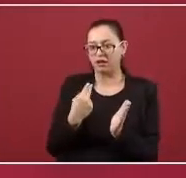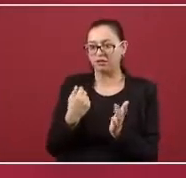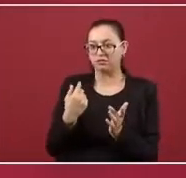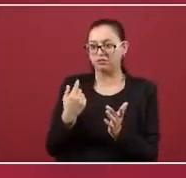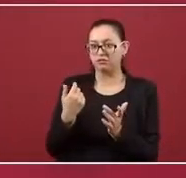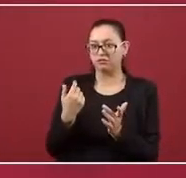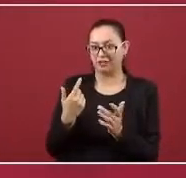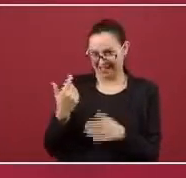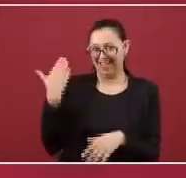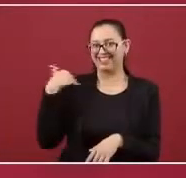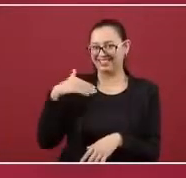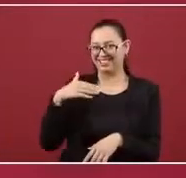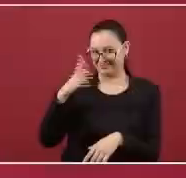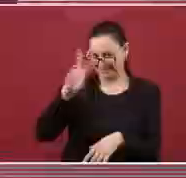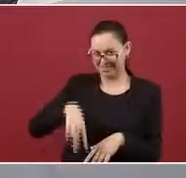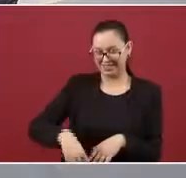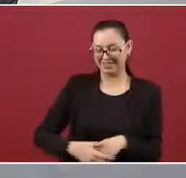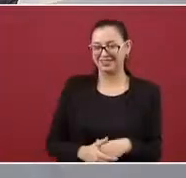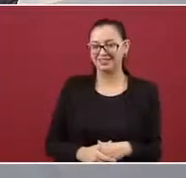¿Cómo era antes?